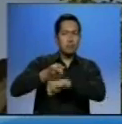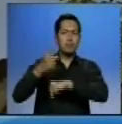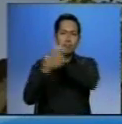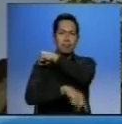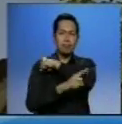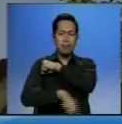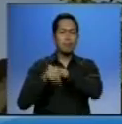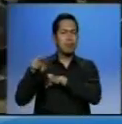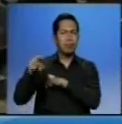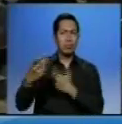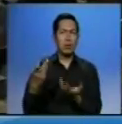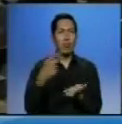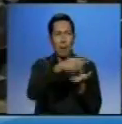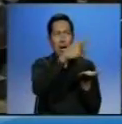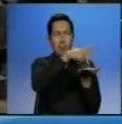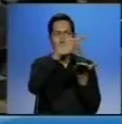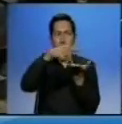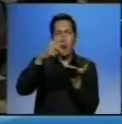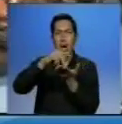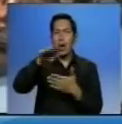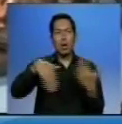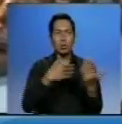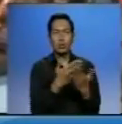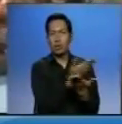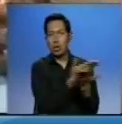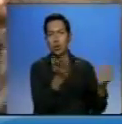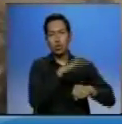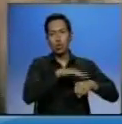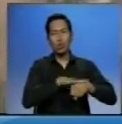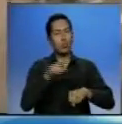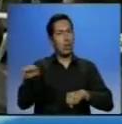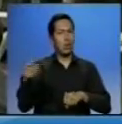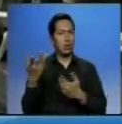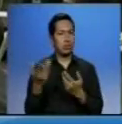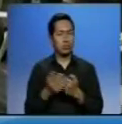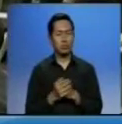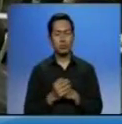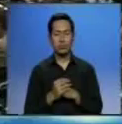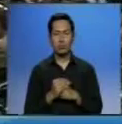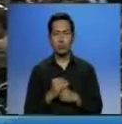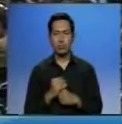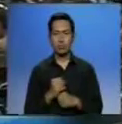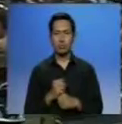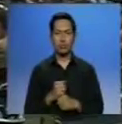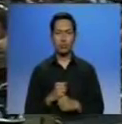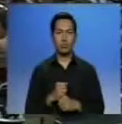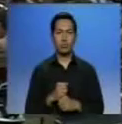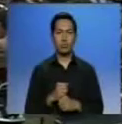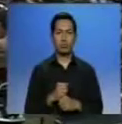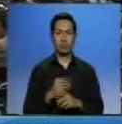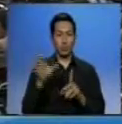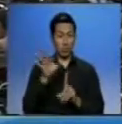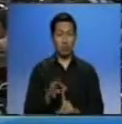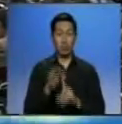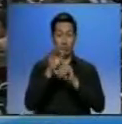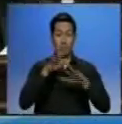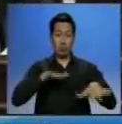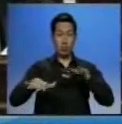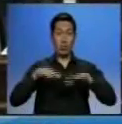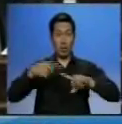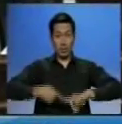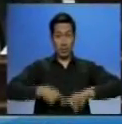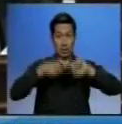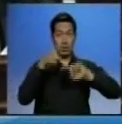asuman económicamente la indemnización que el Estado ecuatoriano pagó a estos jueces. Una de las principales tareas pendientes de